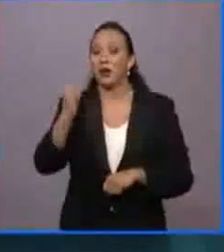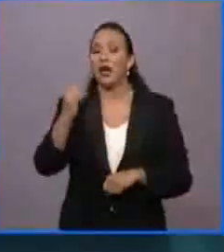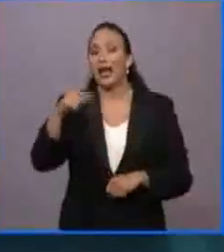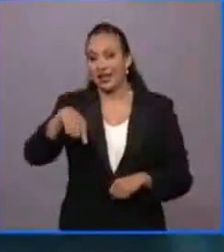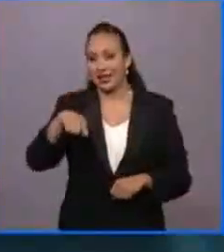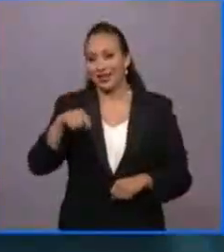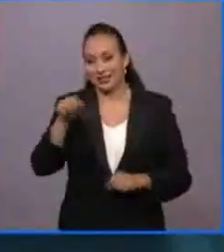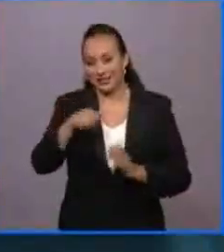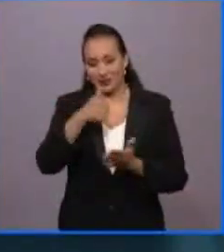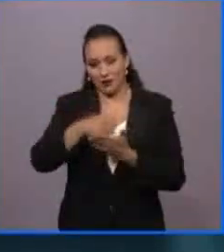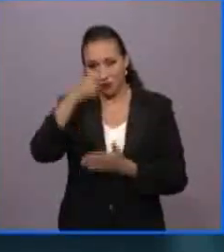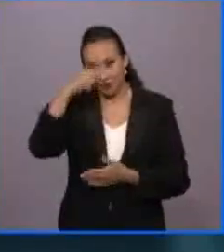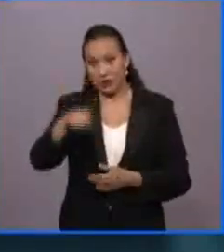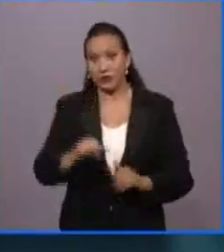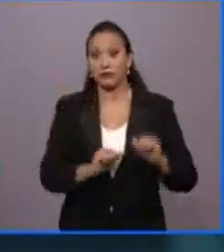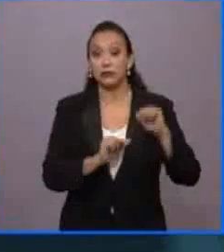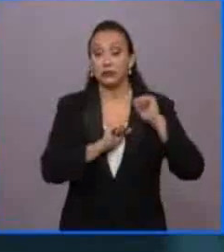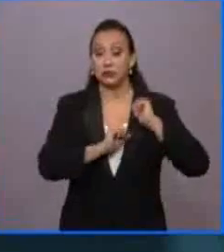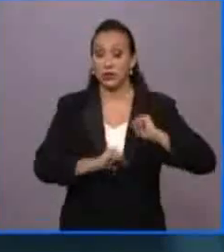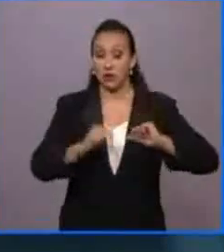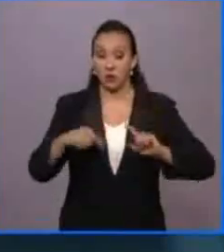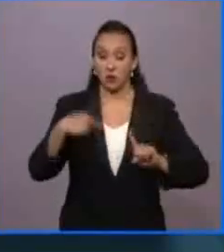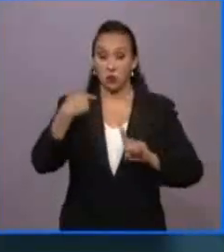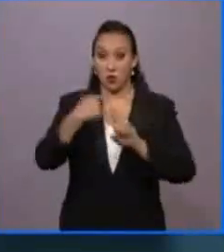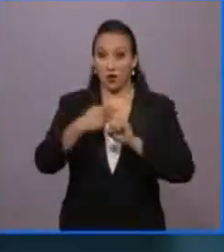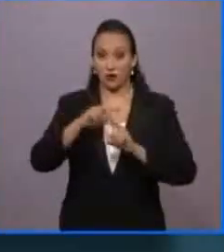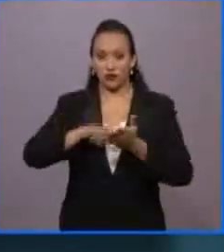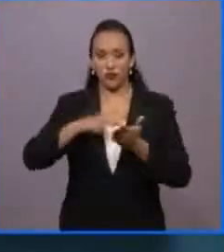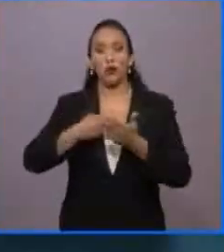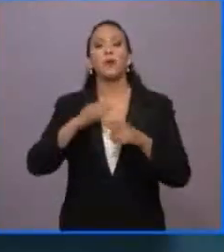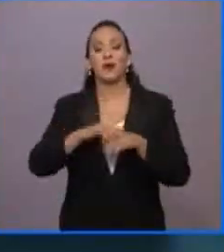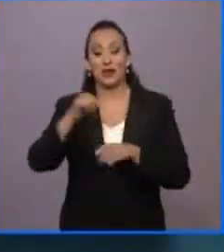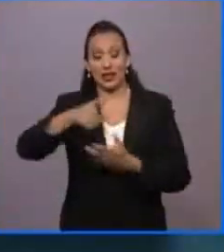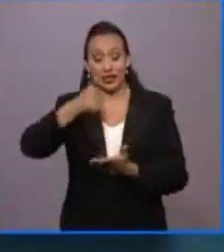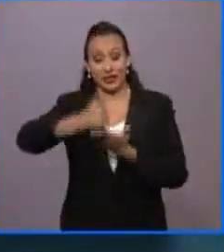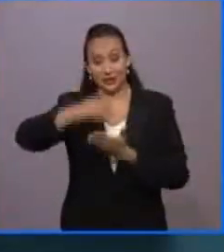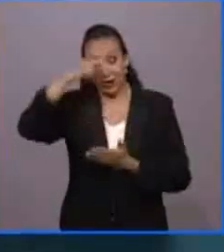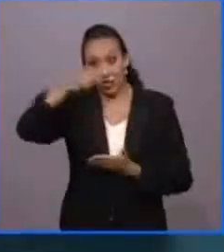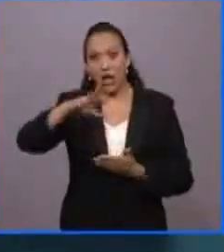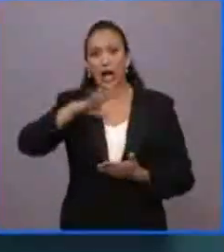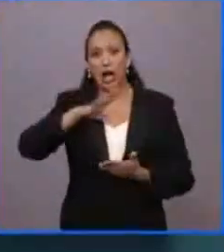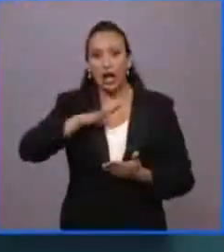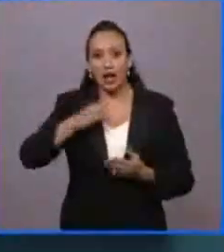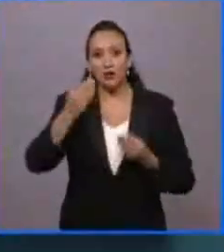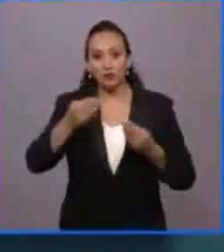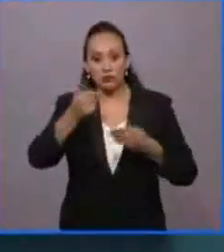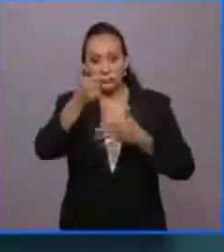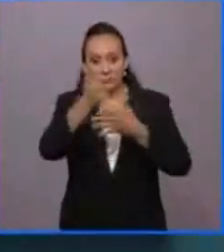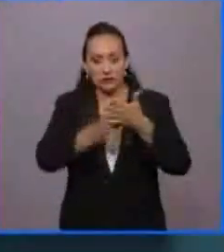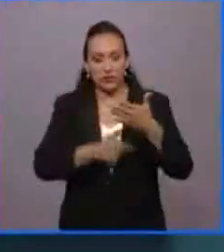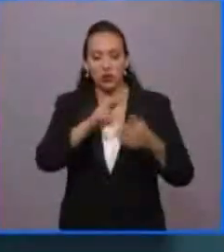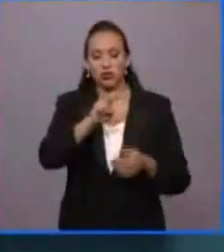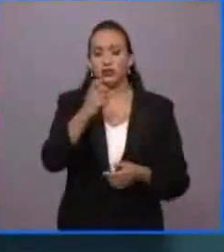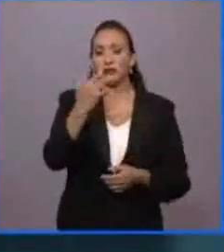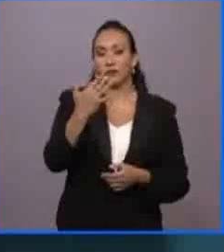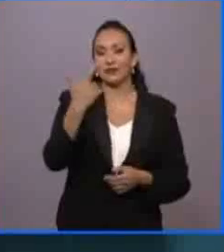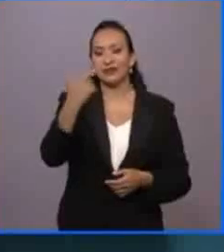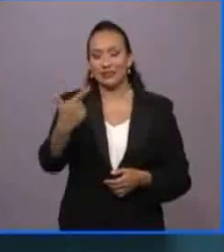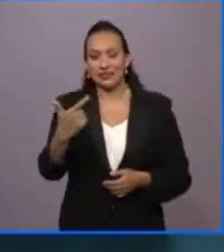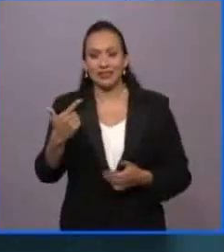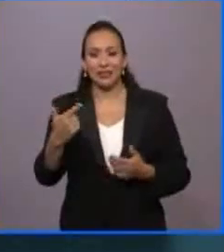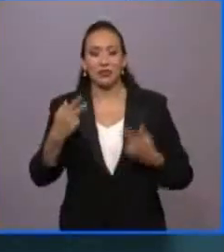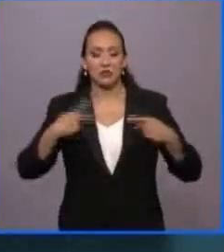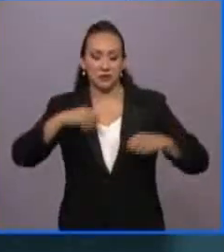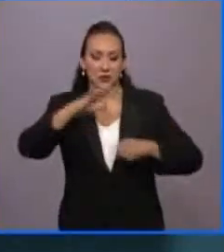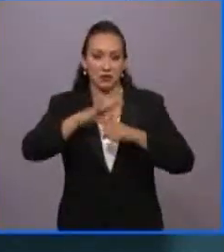México asumirán una carga adicional, al ser la entidad con más cargos en disputa, con 257, y la única